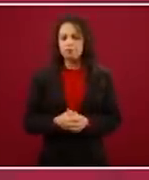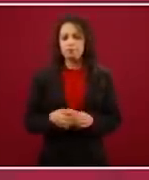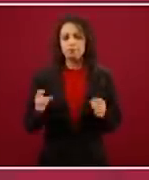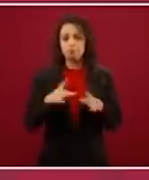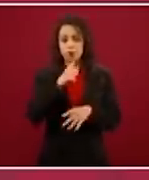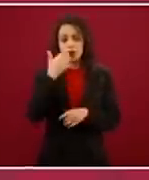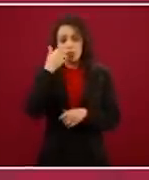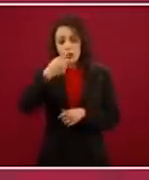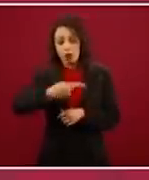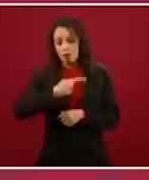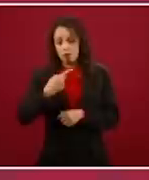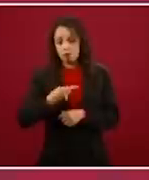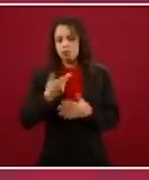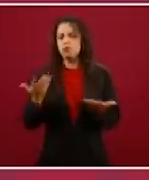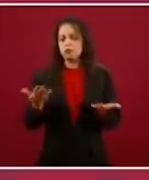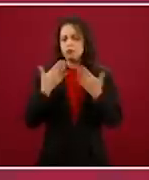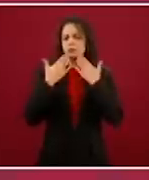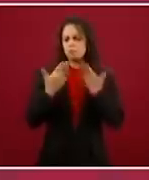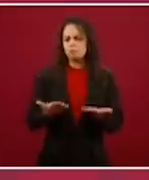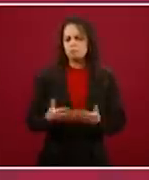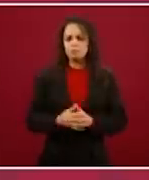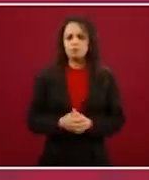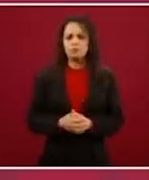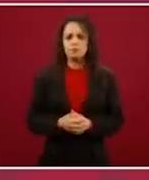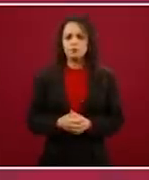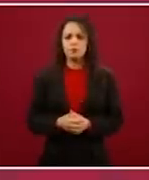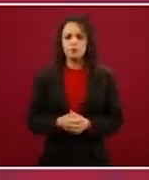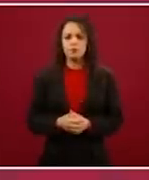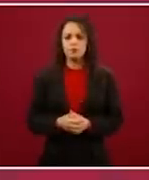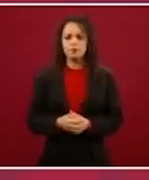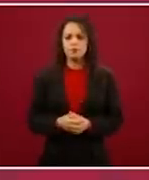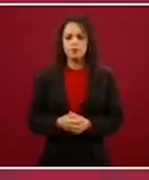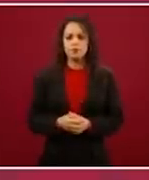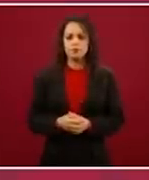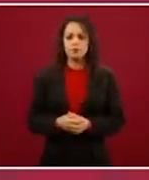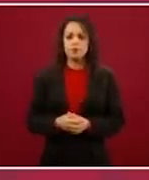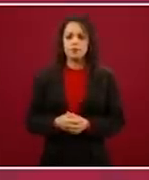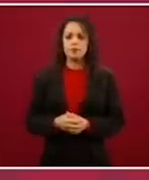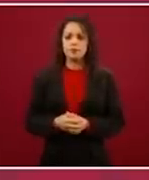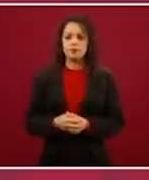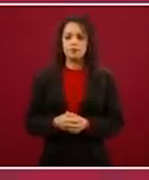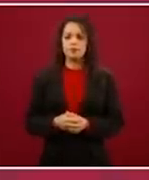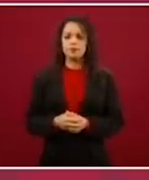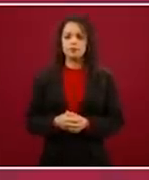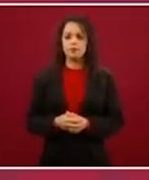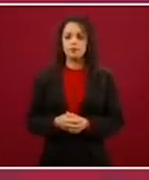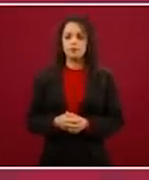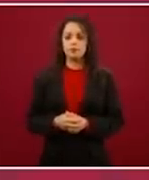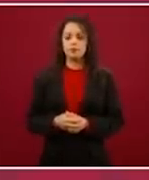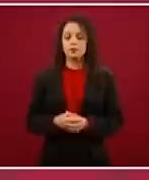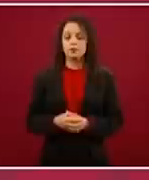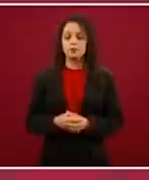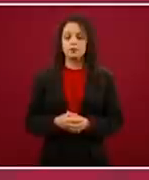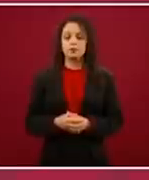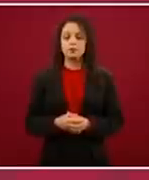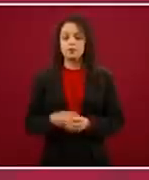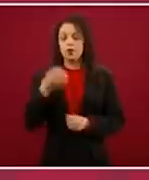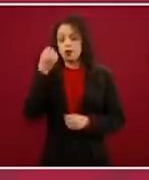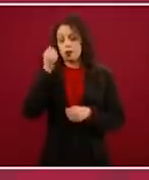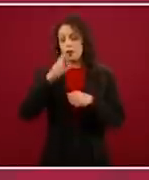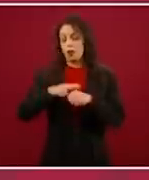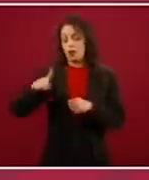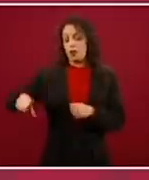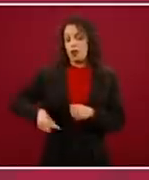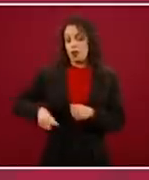cuestionamiento. Va a informar la secretaria de Gobernación